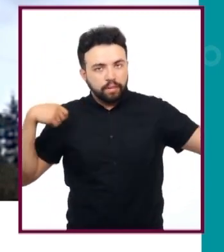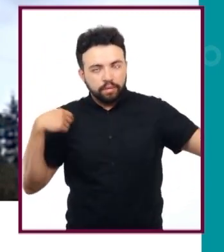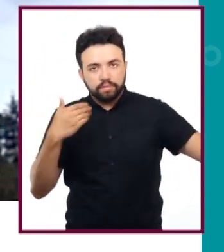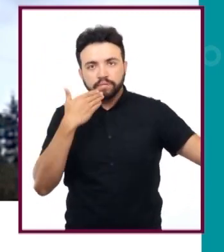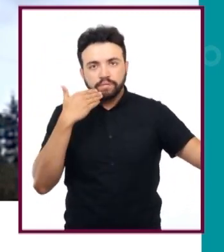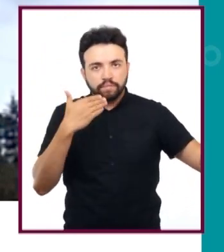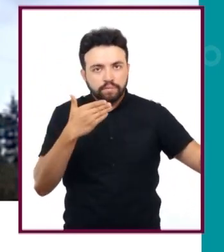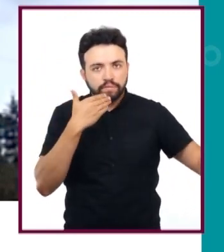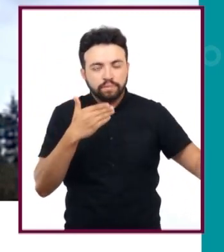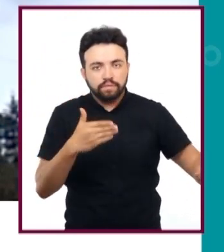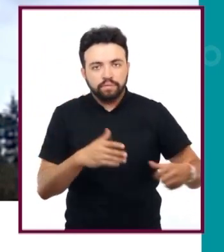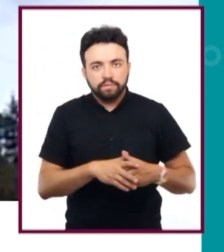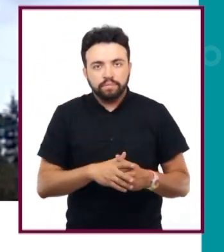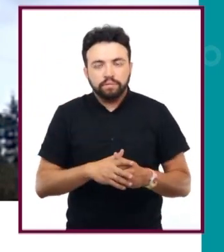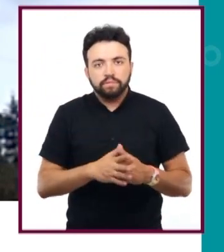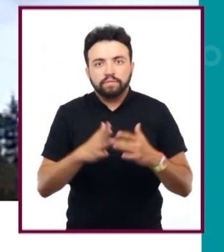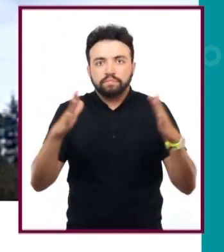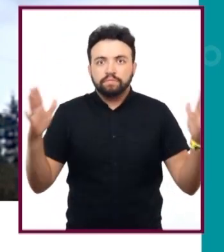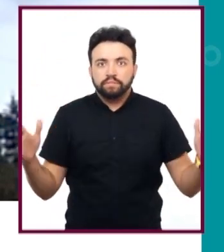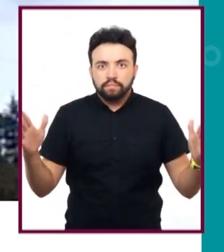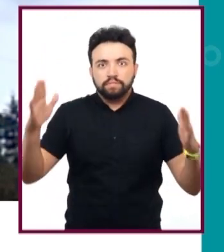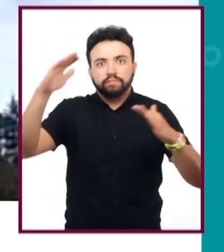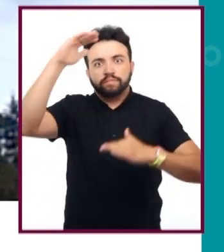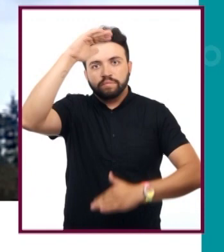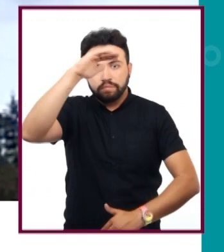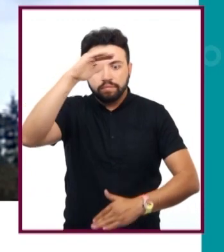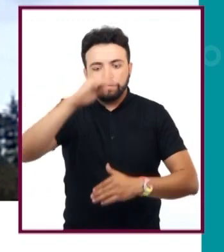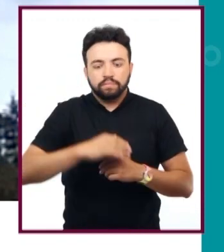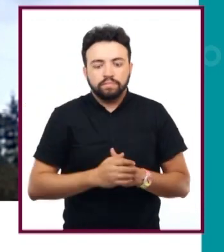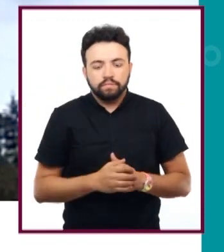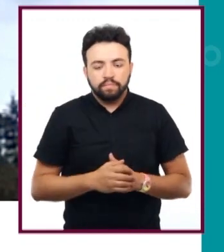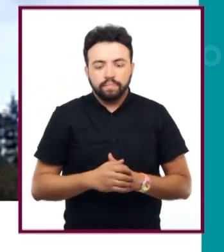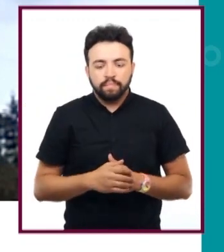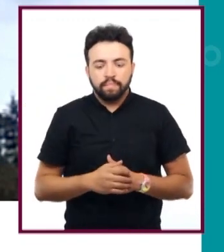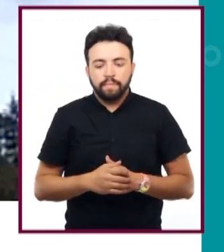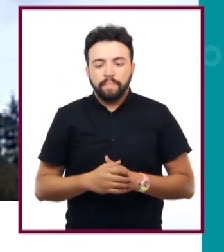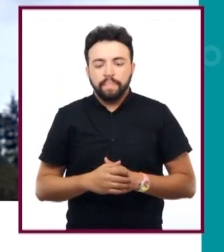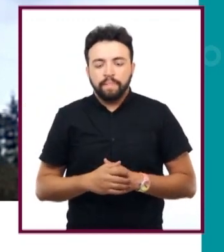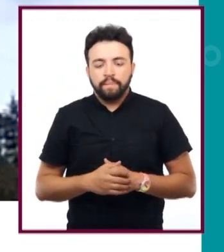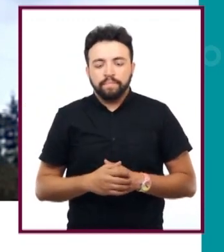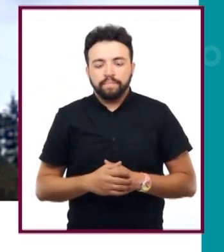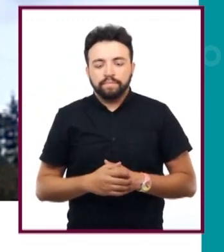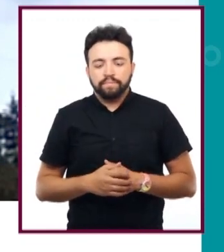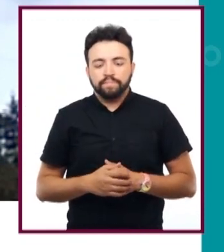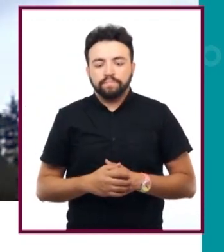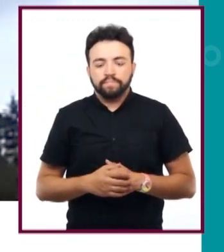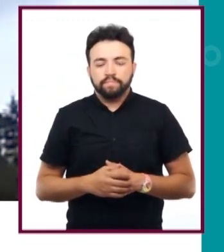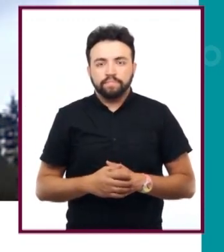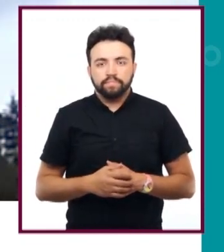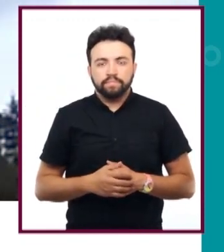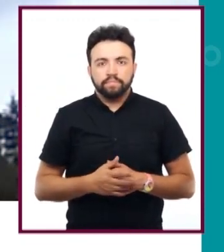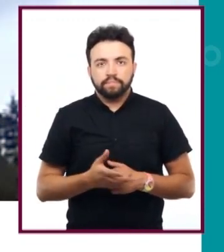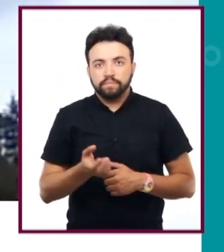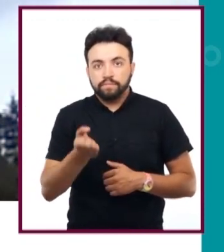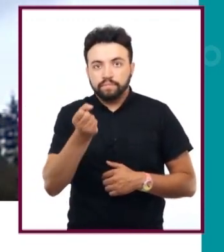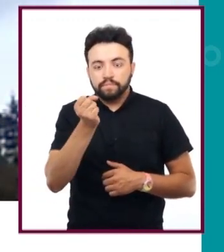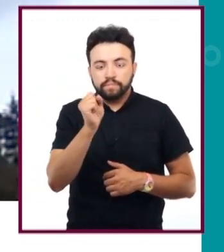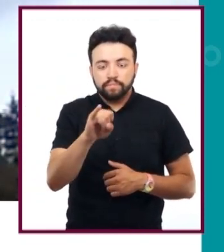hacer el cuello, a medir bien el largo, el ancho,